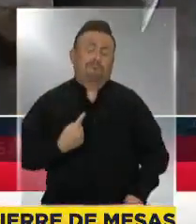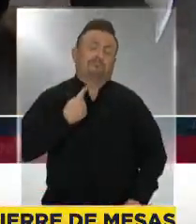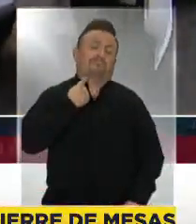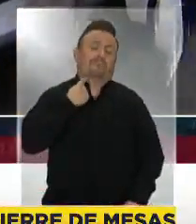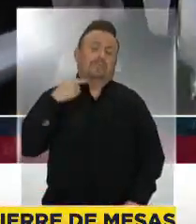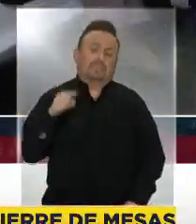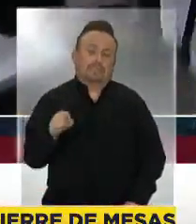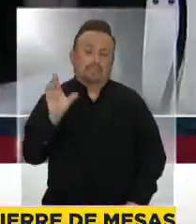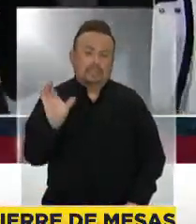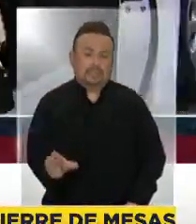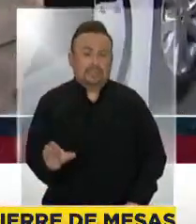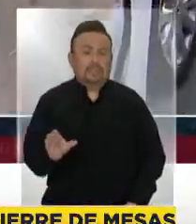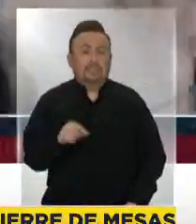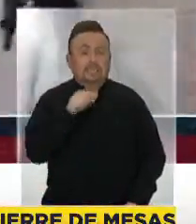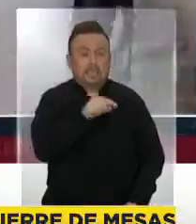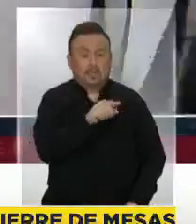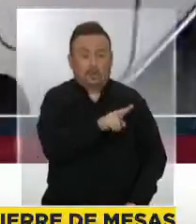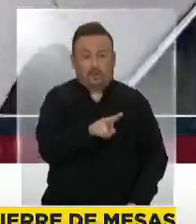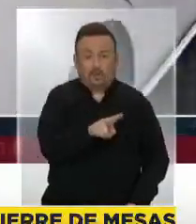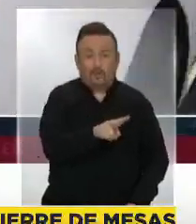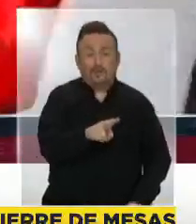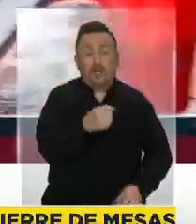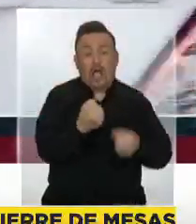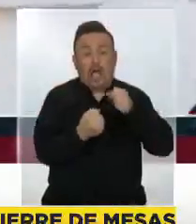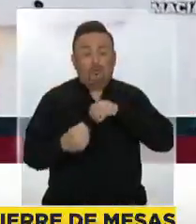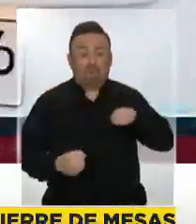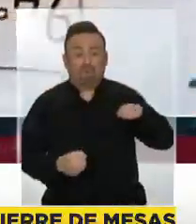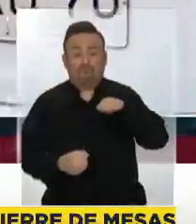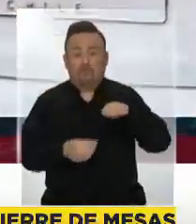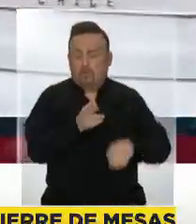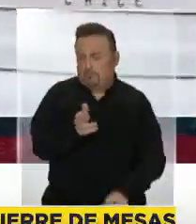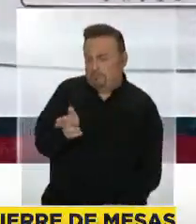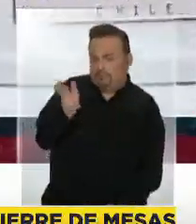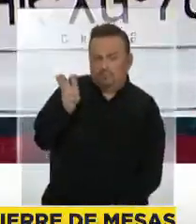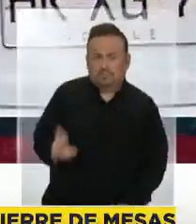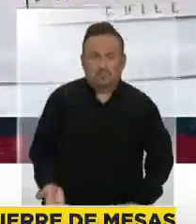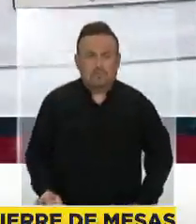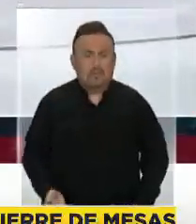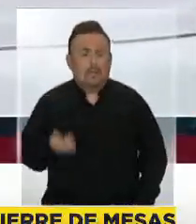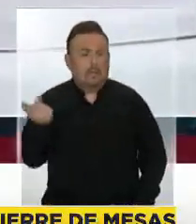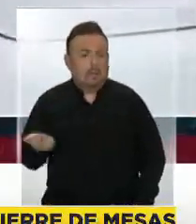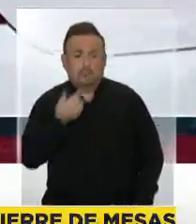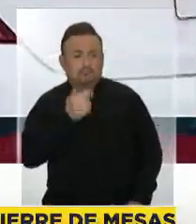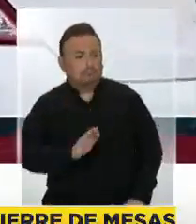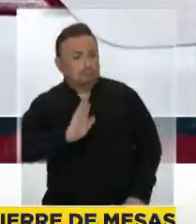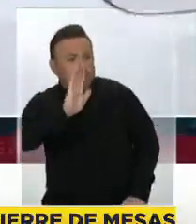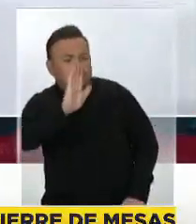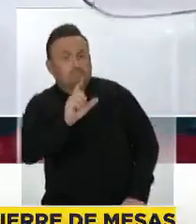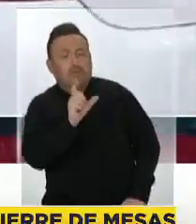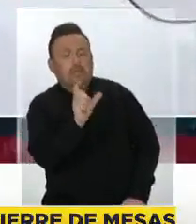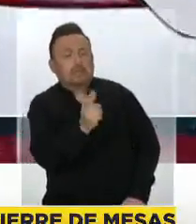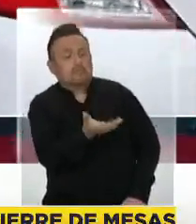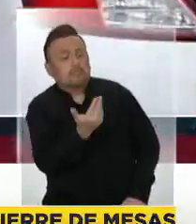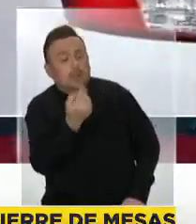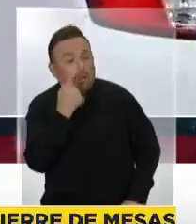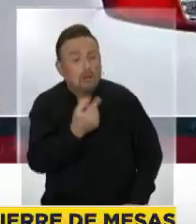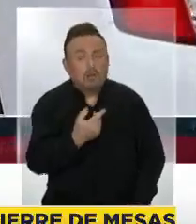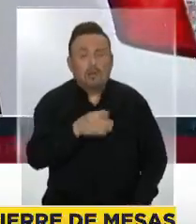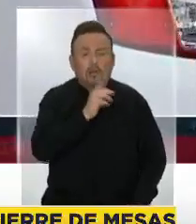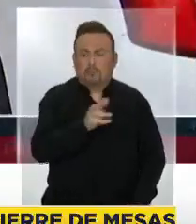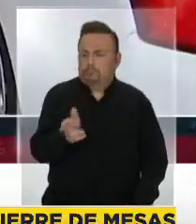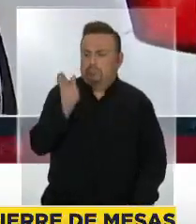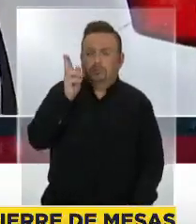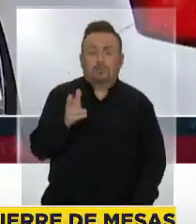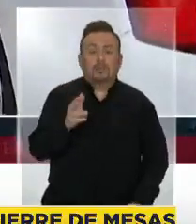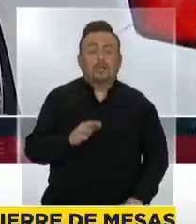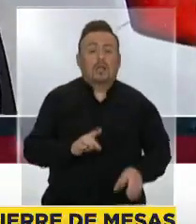este tiroteo, o al menos en este ataque, en estricto rigor, porque no hubo un enfrentamiento, aparentemente, según el relato que por ahora han hecho los muy pocos